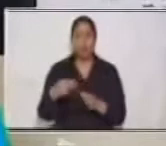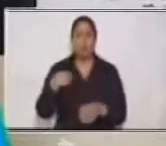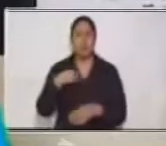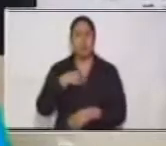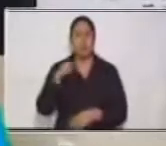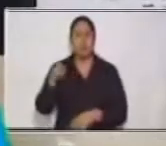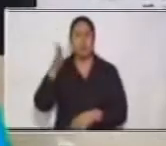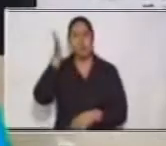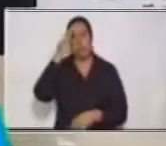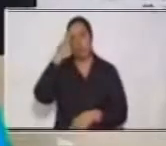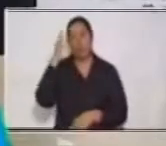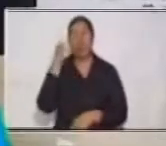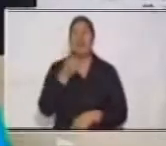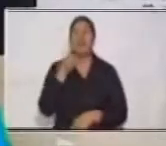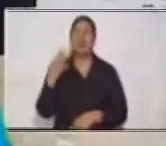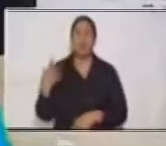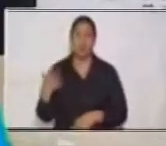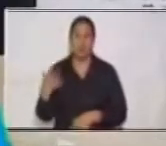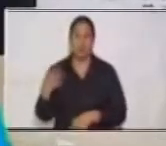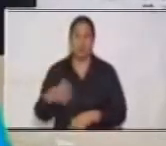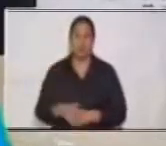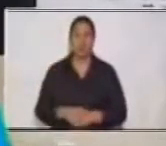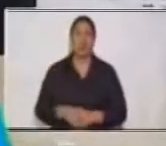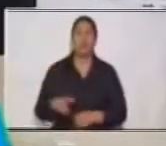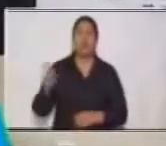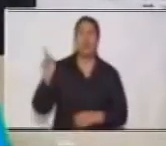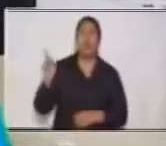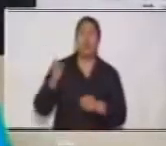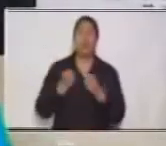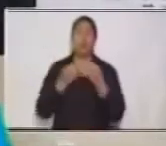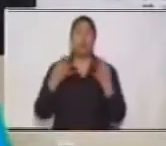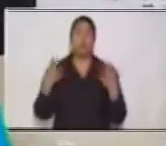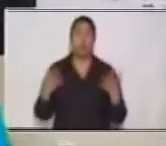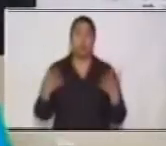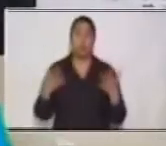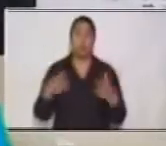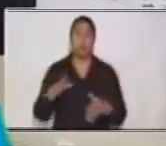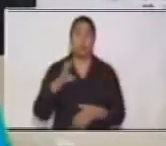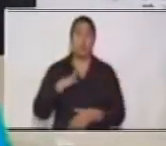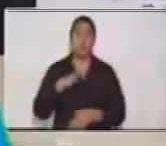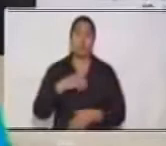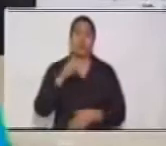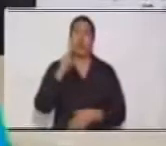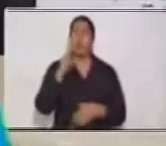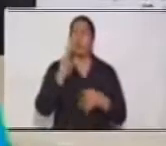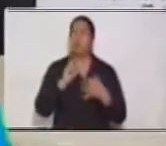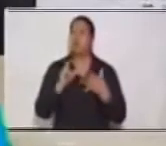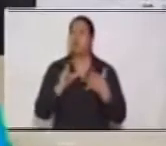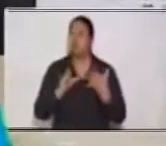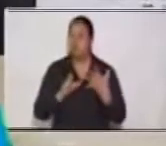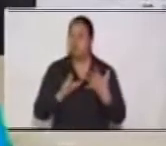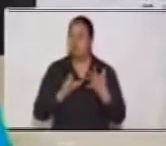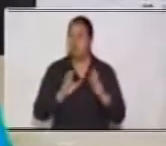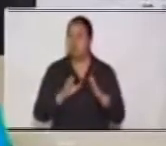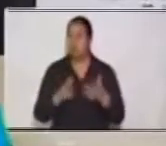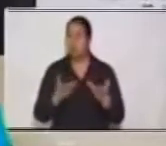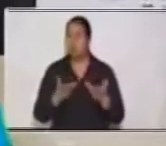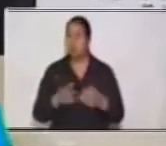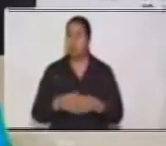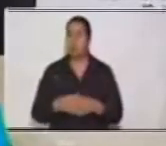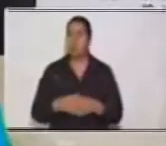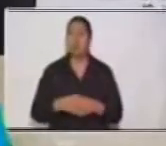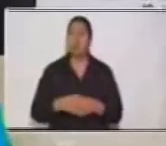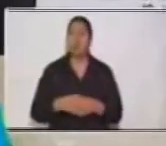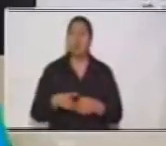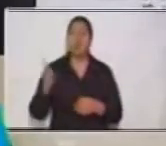los números que aparecen acá. Estos números tienen una característica. Le